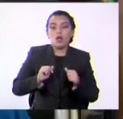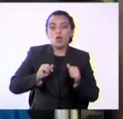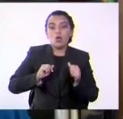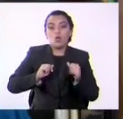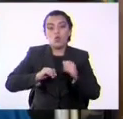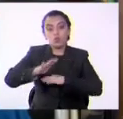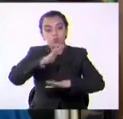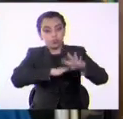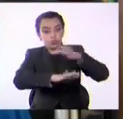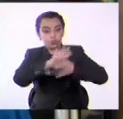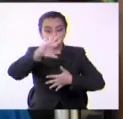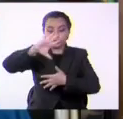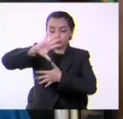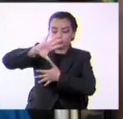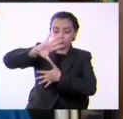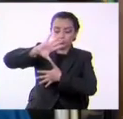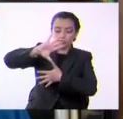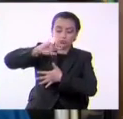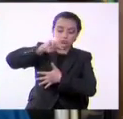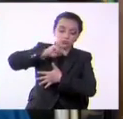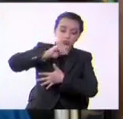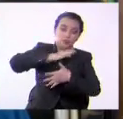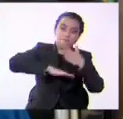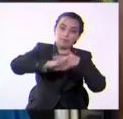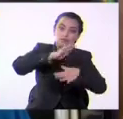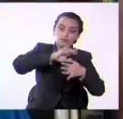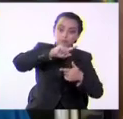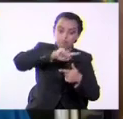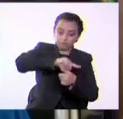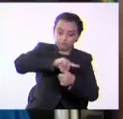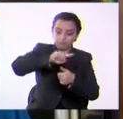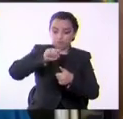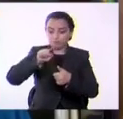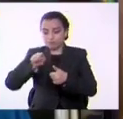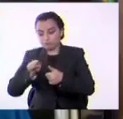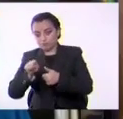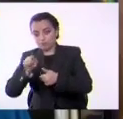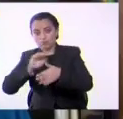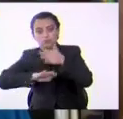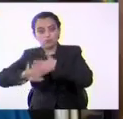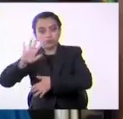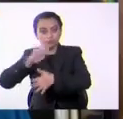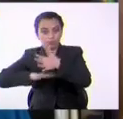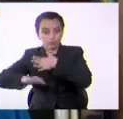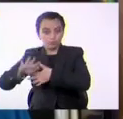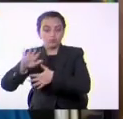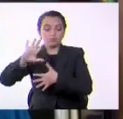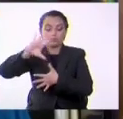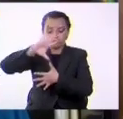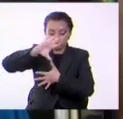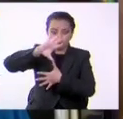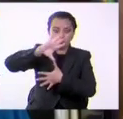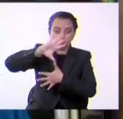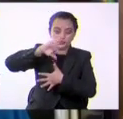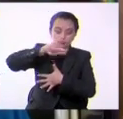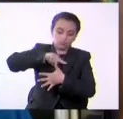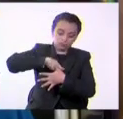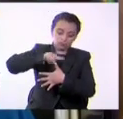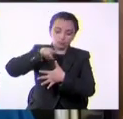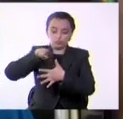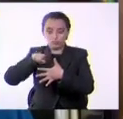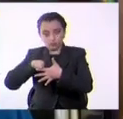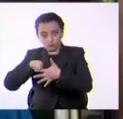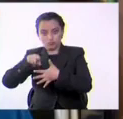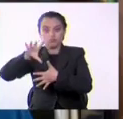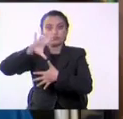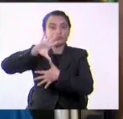la mercadería que entre del Pacífico, que vaya para el Atlántico, que se vaya a mover del norte de Centroamérica al sur de Centroamérica de